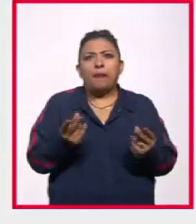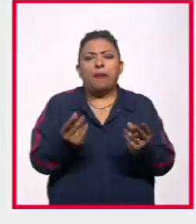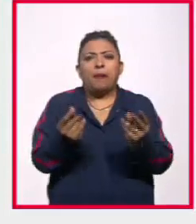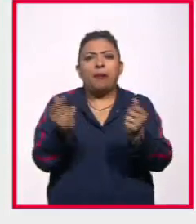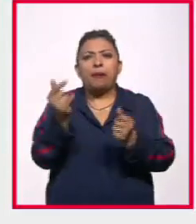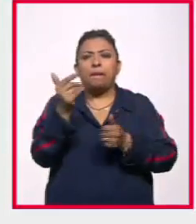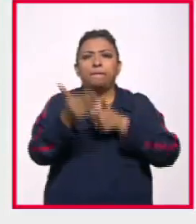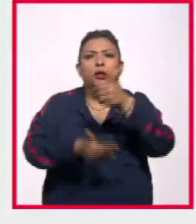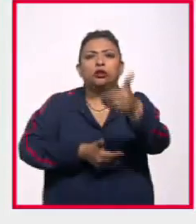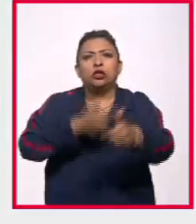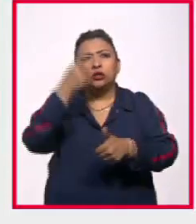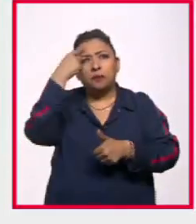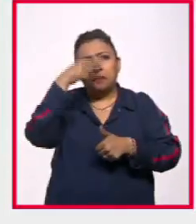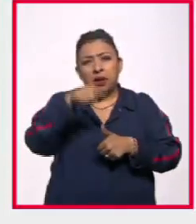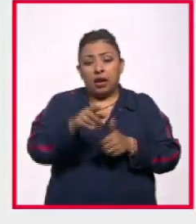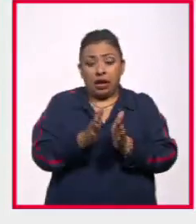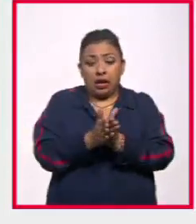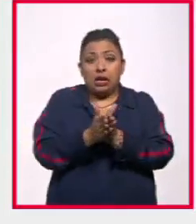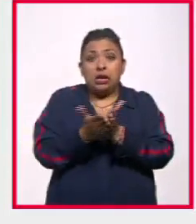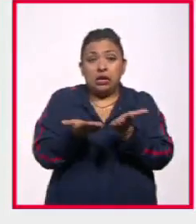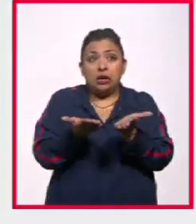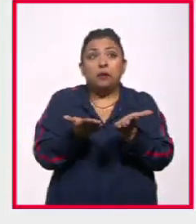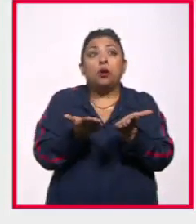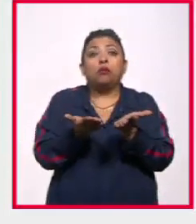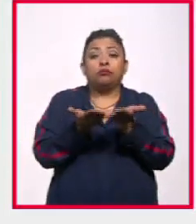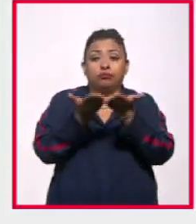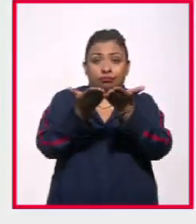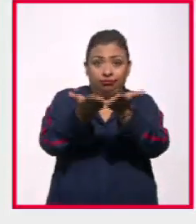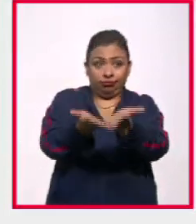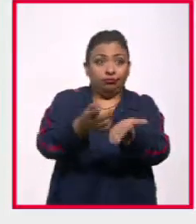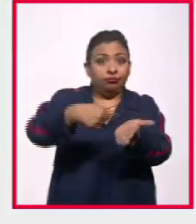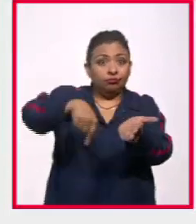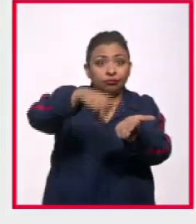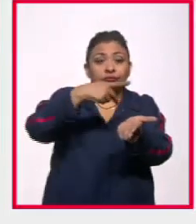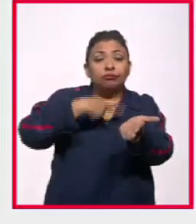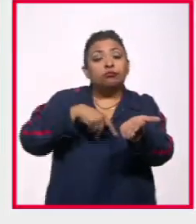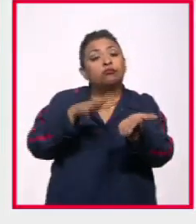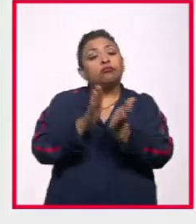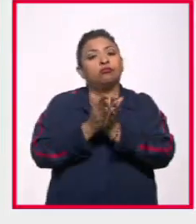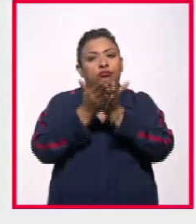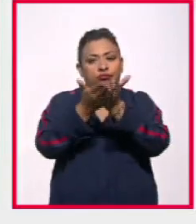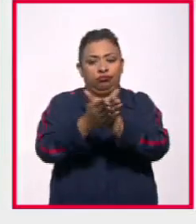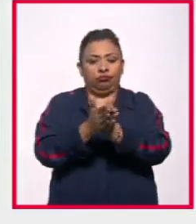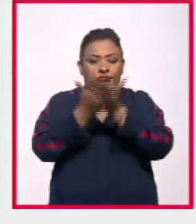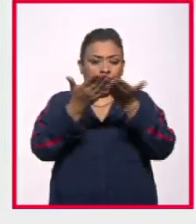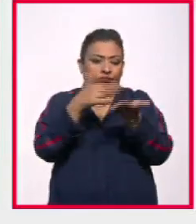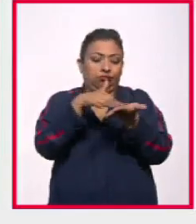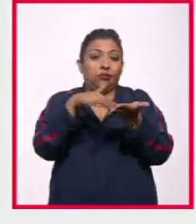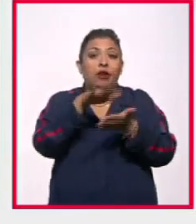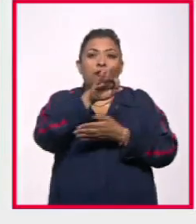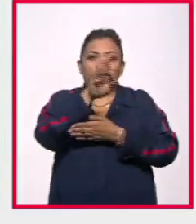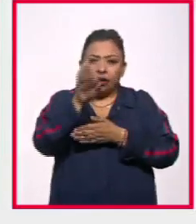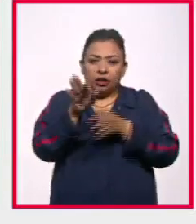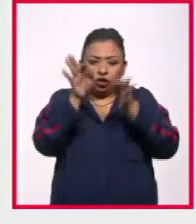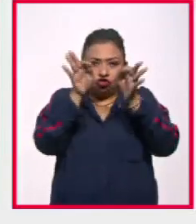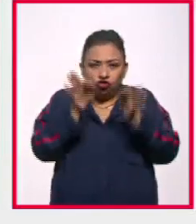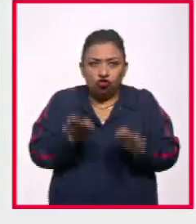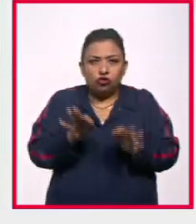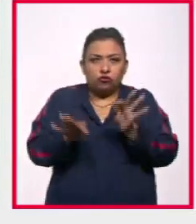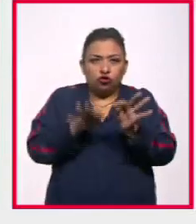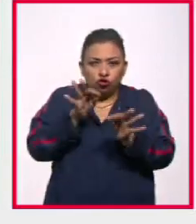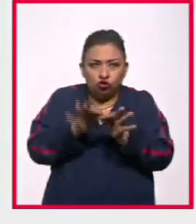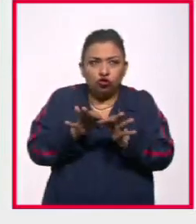proceso para que el libro pudiera ponerse en manos de la gente en fecha, forma